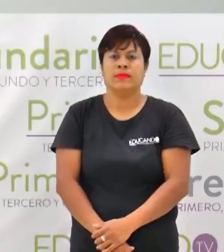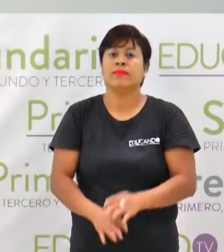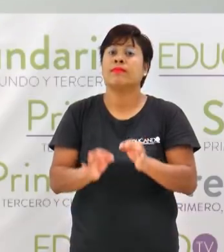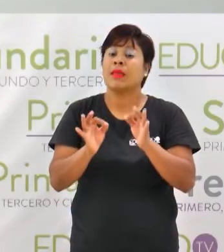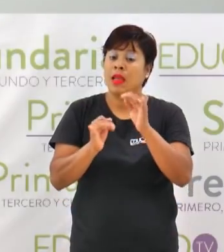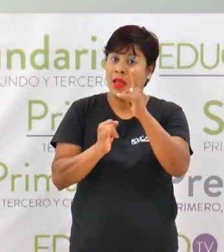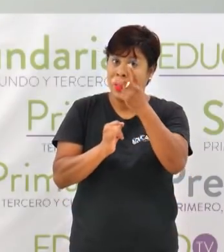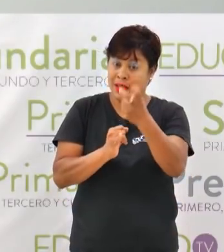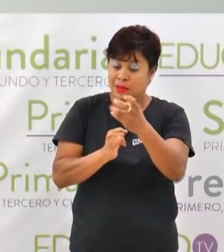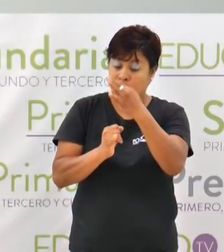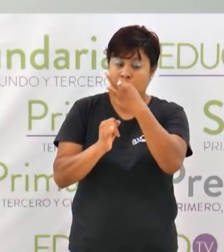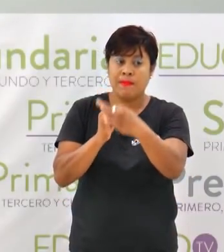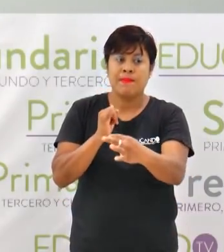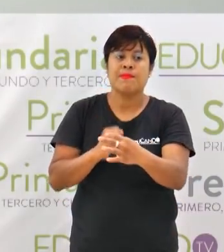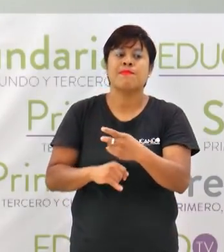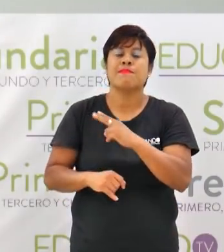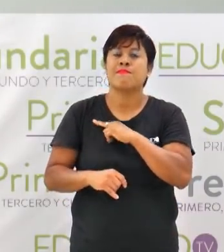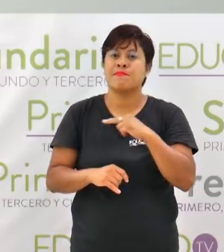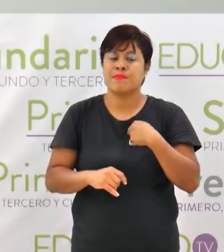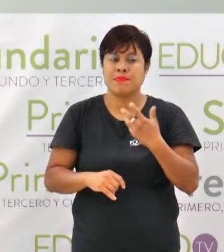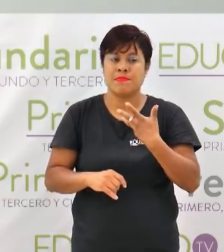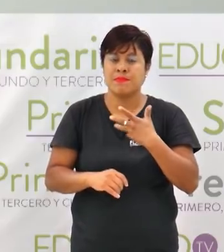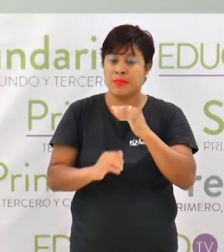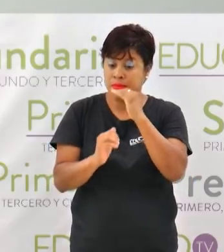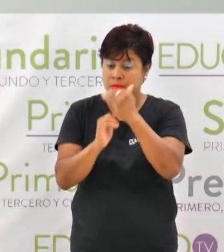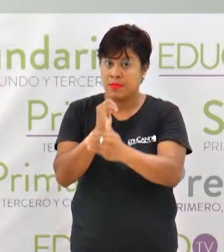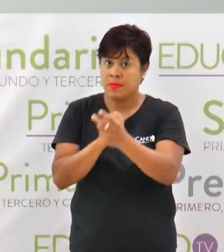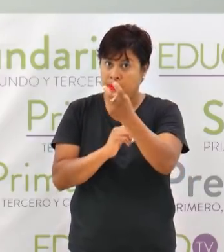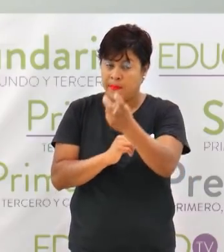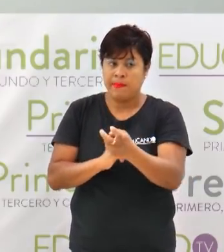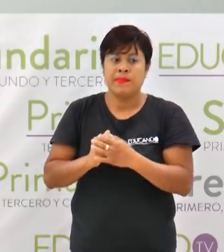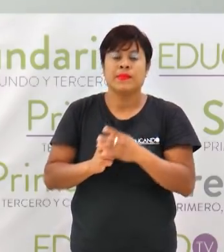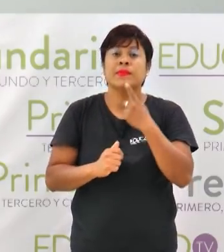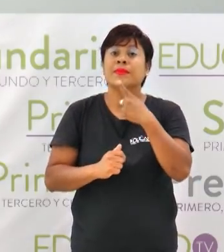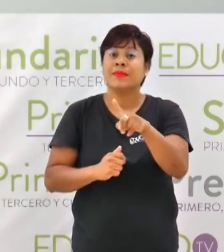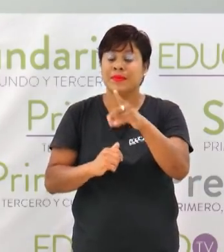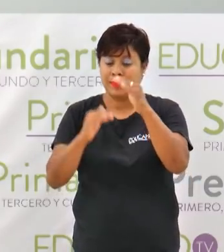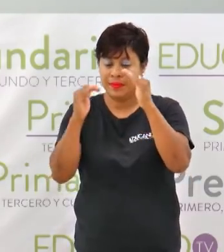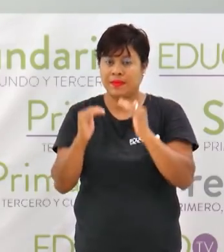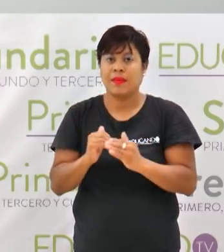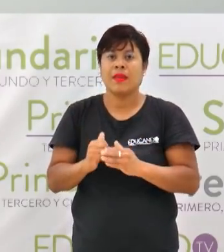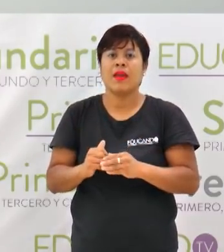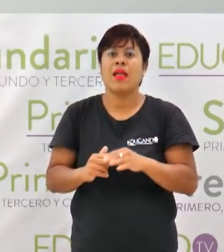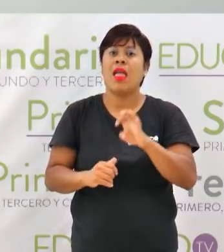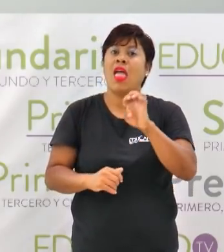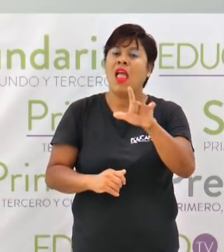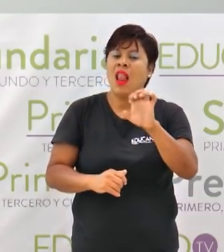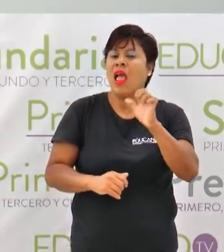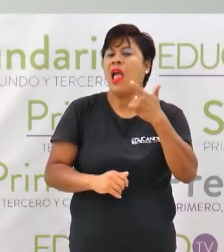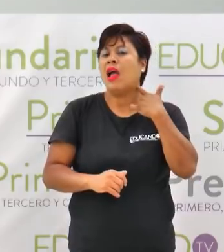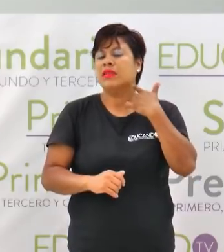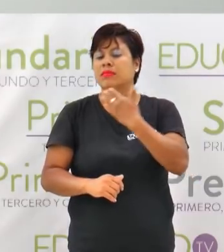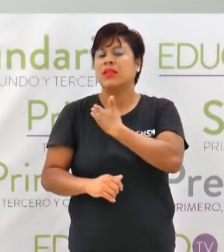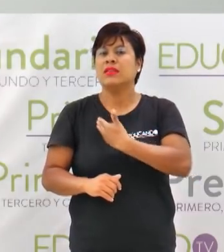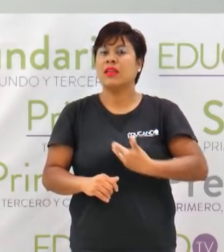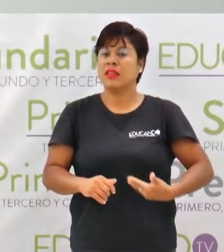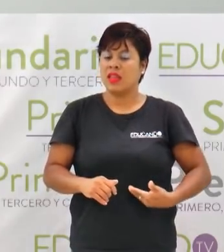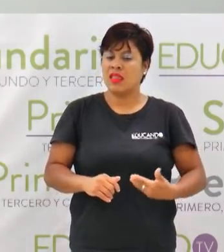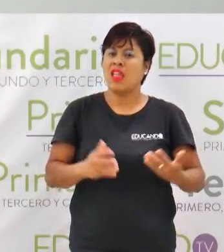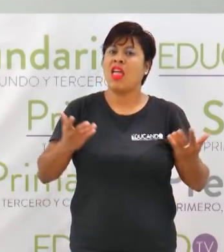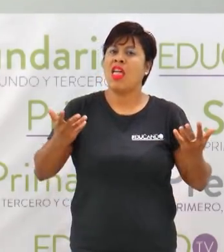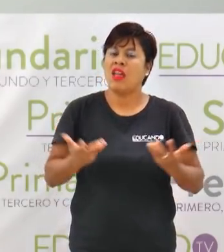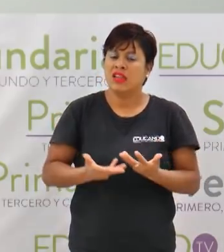Y por último, nos sobran dos, vamos a terminar con esta, que dice, el expresidente